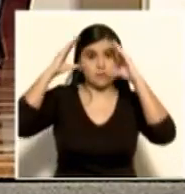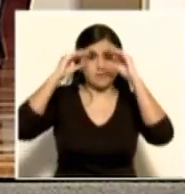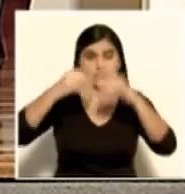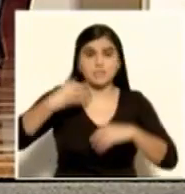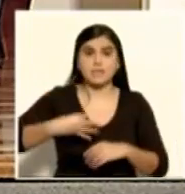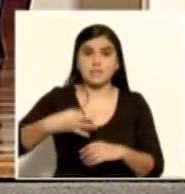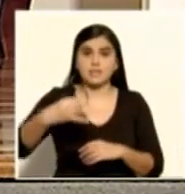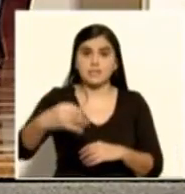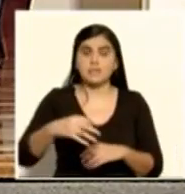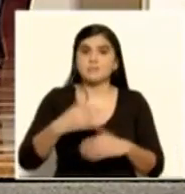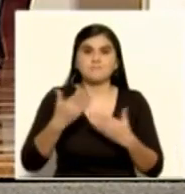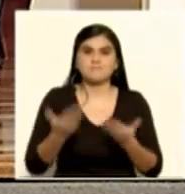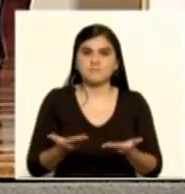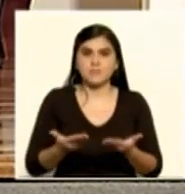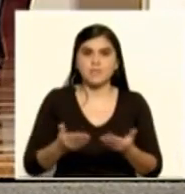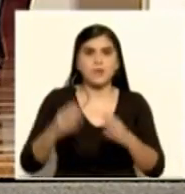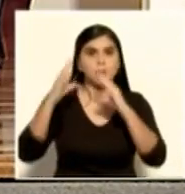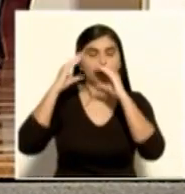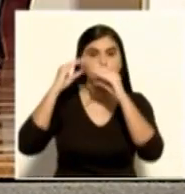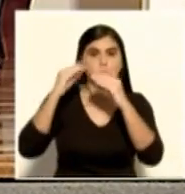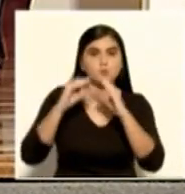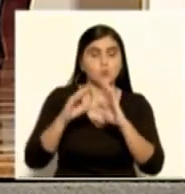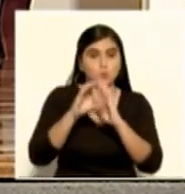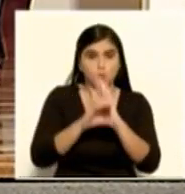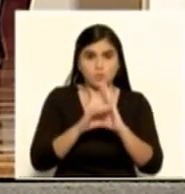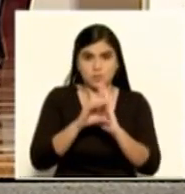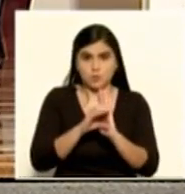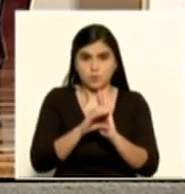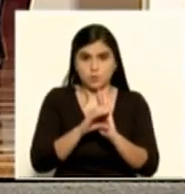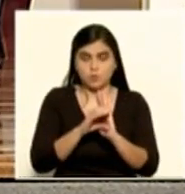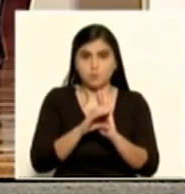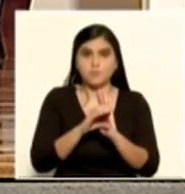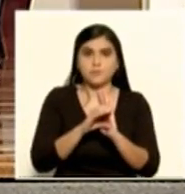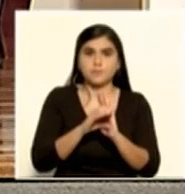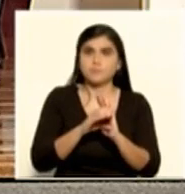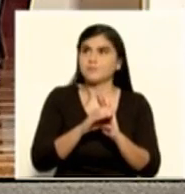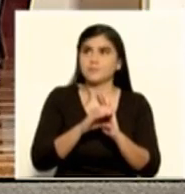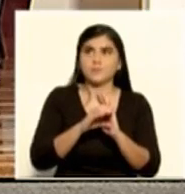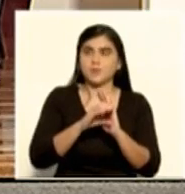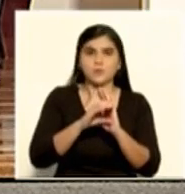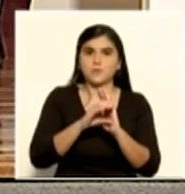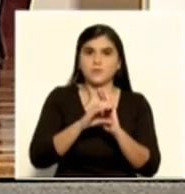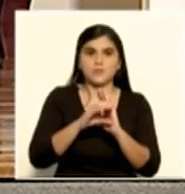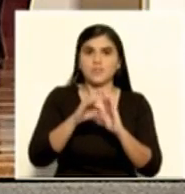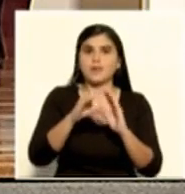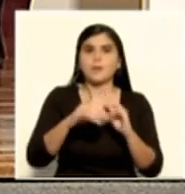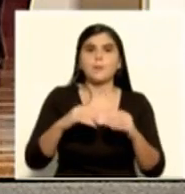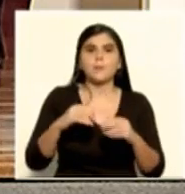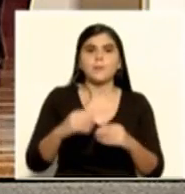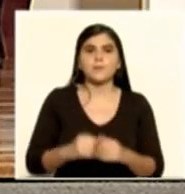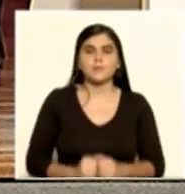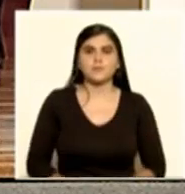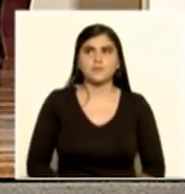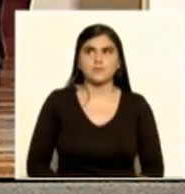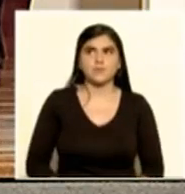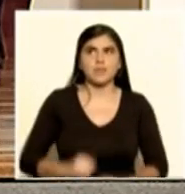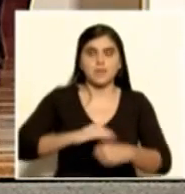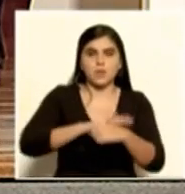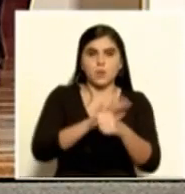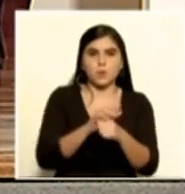Sobre la coordinación institucional y los esfuerzos conjuntos que hace Costa Rica para enfrentar la emergencia nacional por el